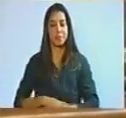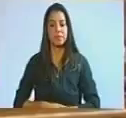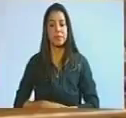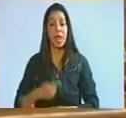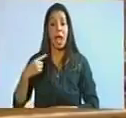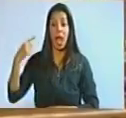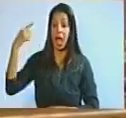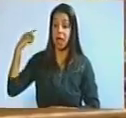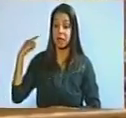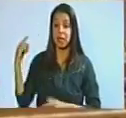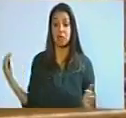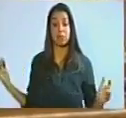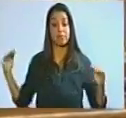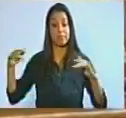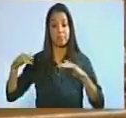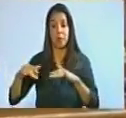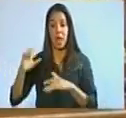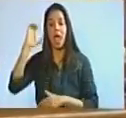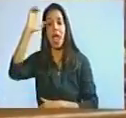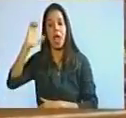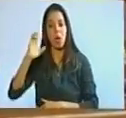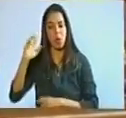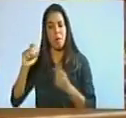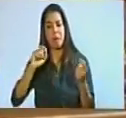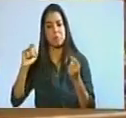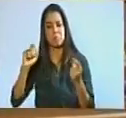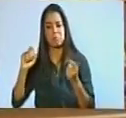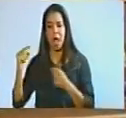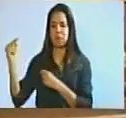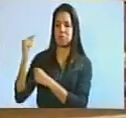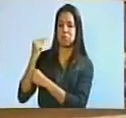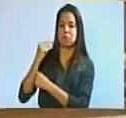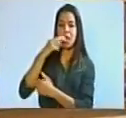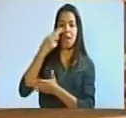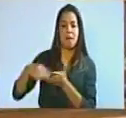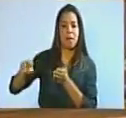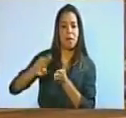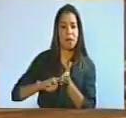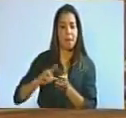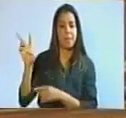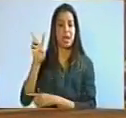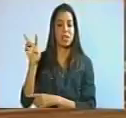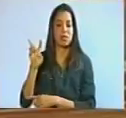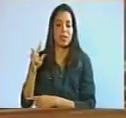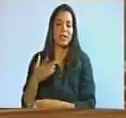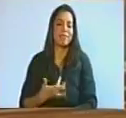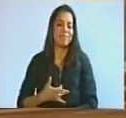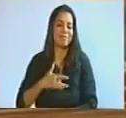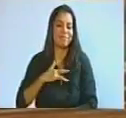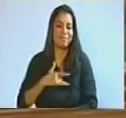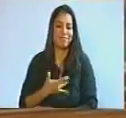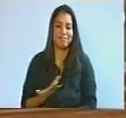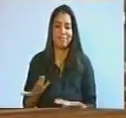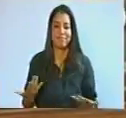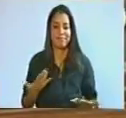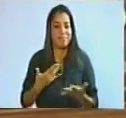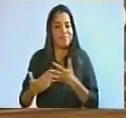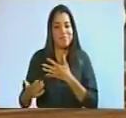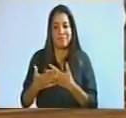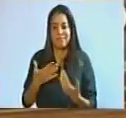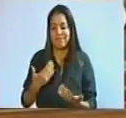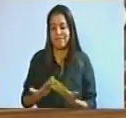Unión Europea y lo que amenaza por hacer es casi que un absurdo, por no decir que un